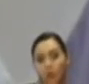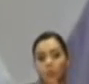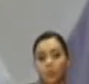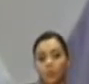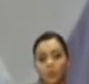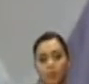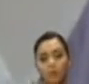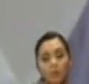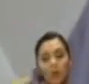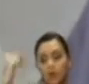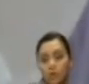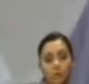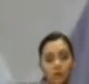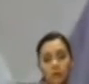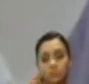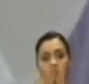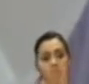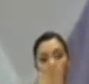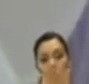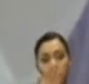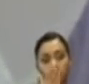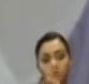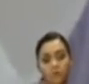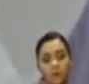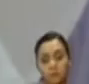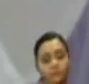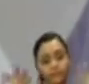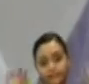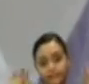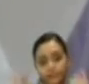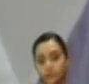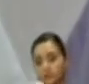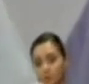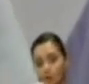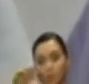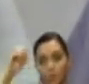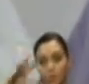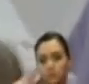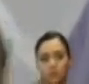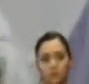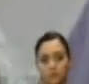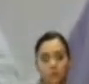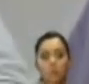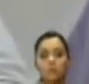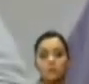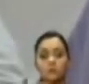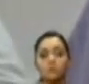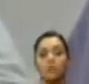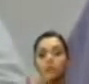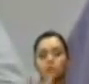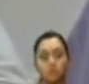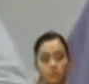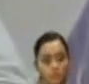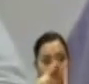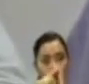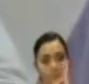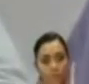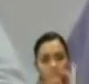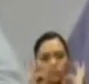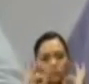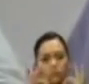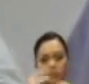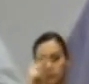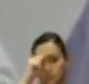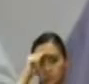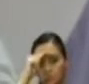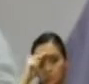existe también una inmensa población sin servicios básicos, ya me voy a referir a aquello. Pero primero déjeme contarle que leí la otra vez un muy interesante artículo, muy